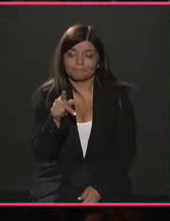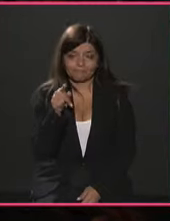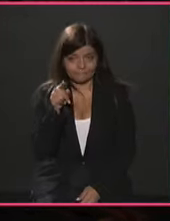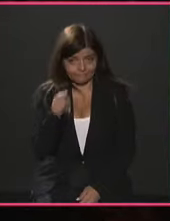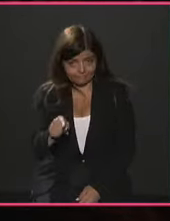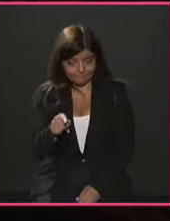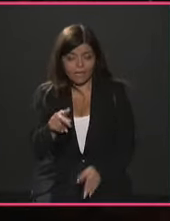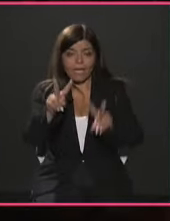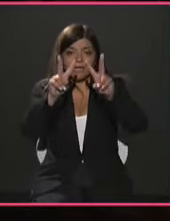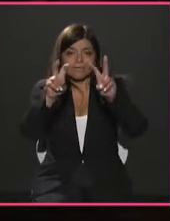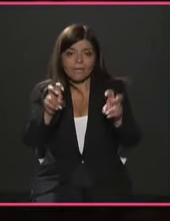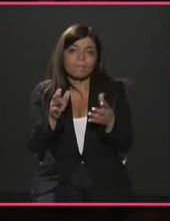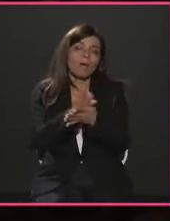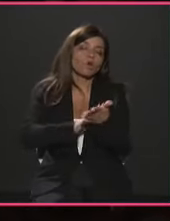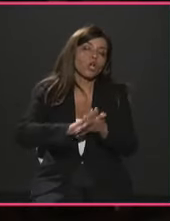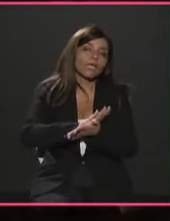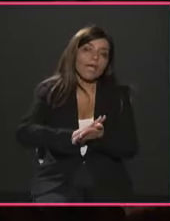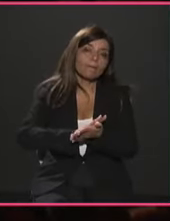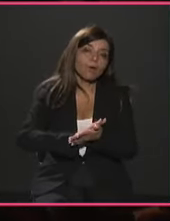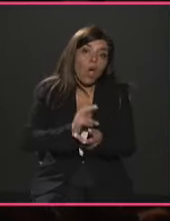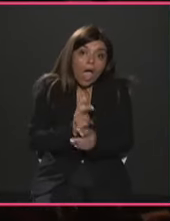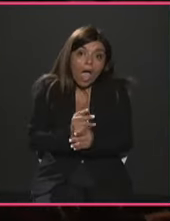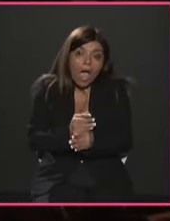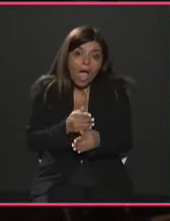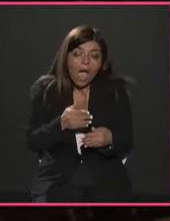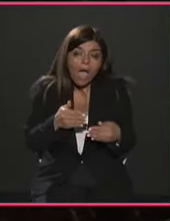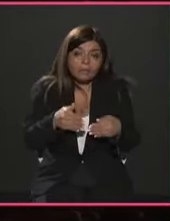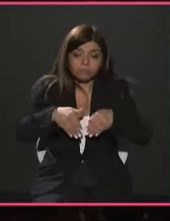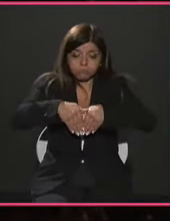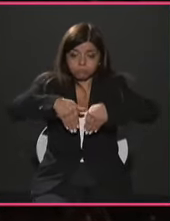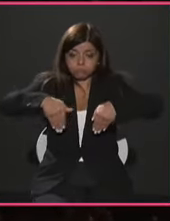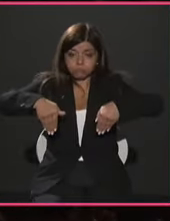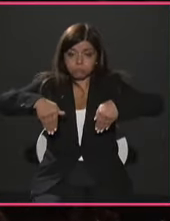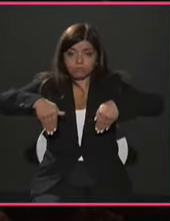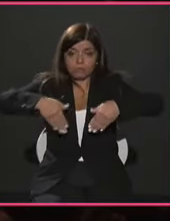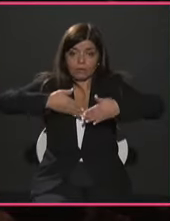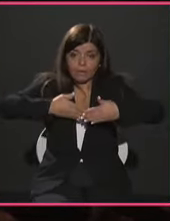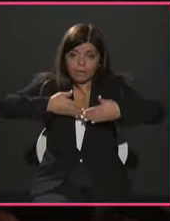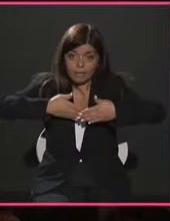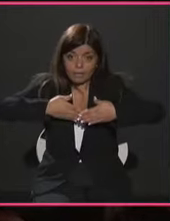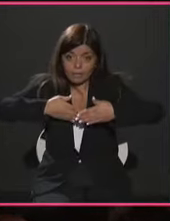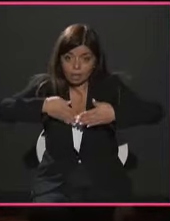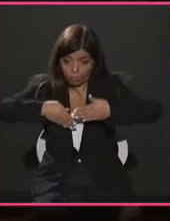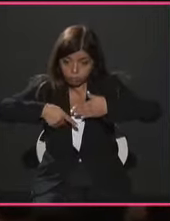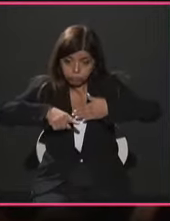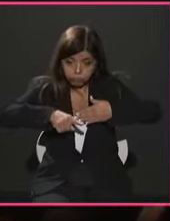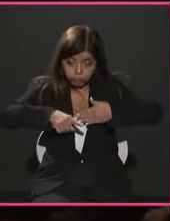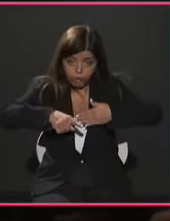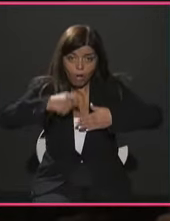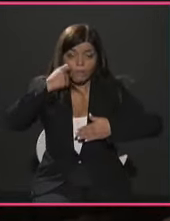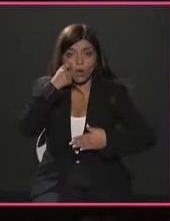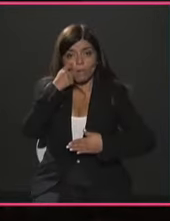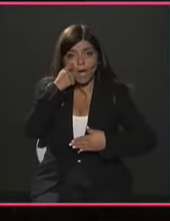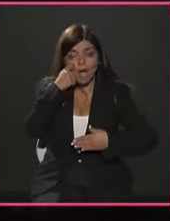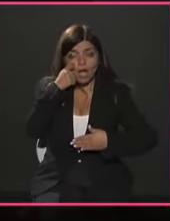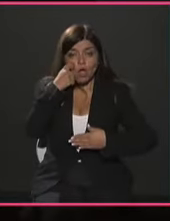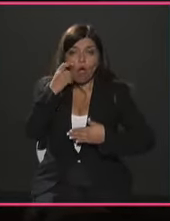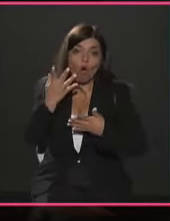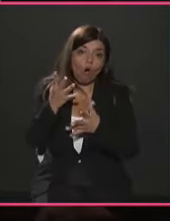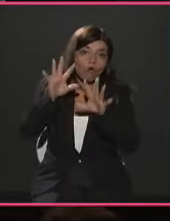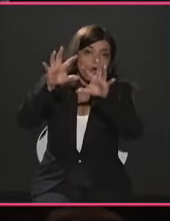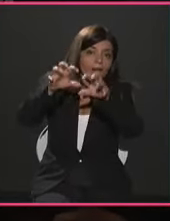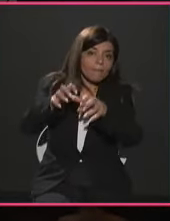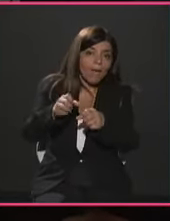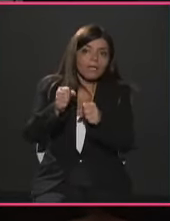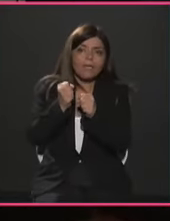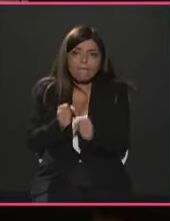sobre si hay algunos límites que debamos cruzar o no hay límites para ser humano para lo que podríamos hacer con los animales